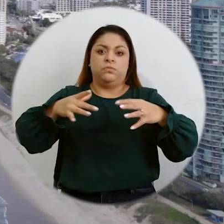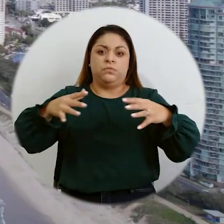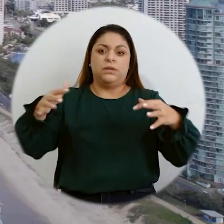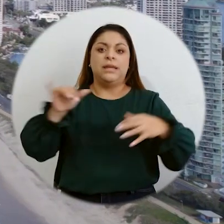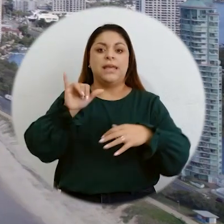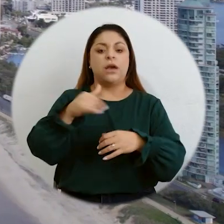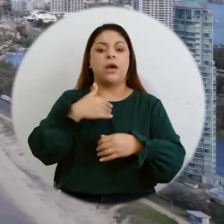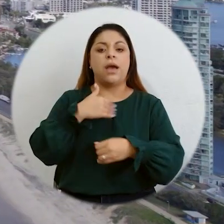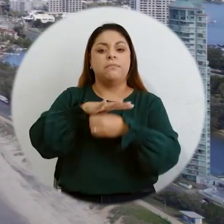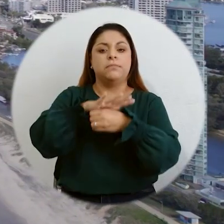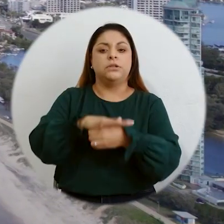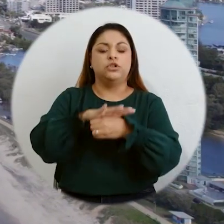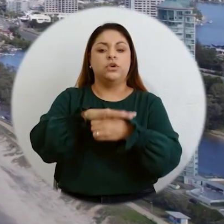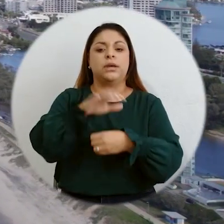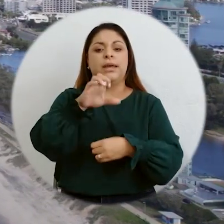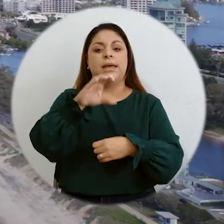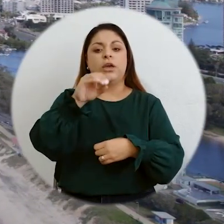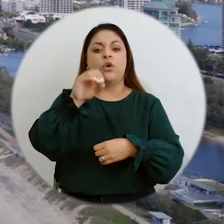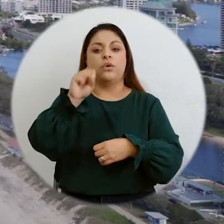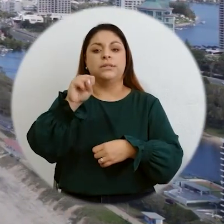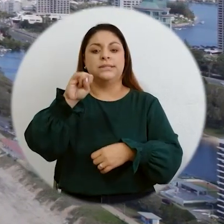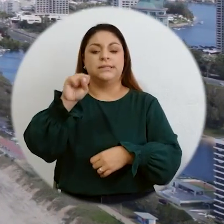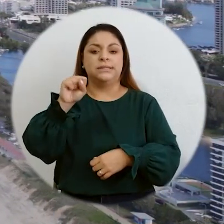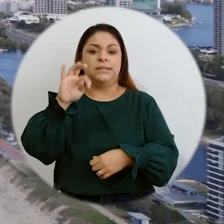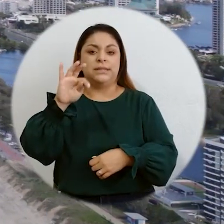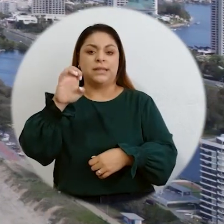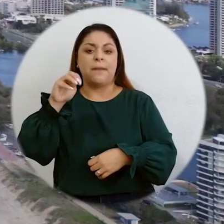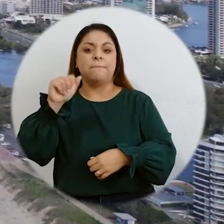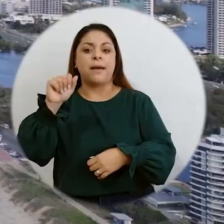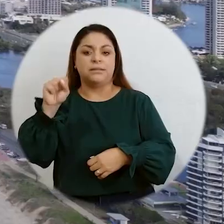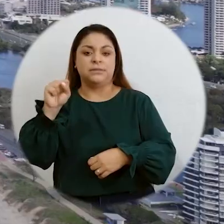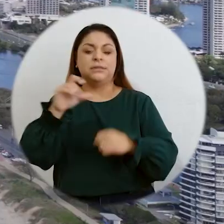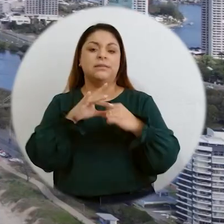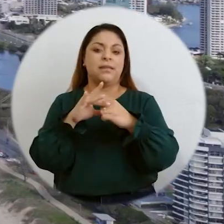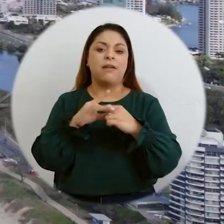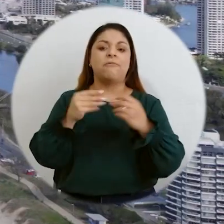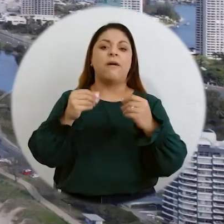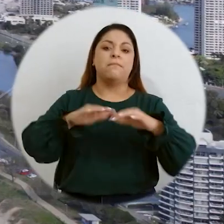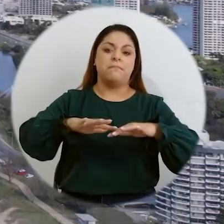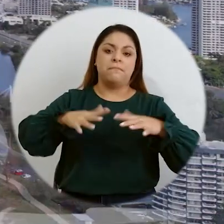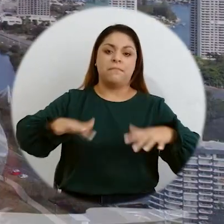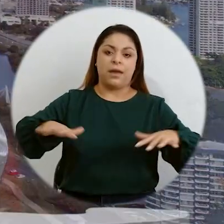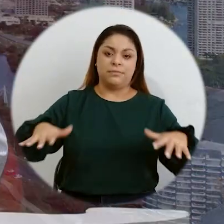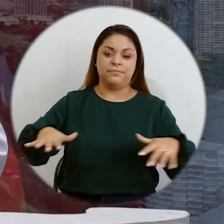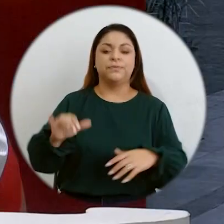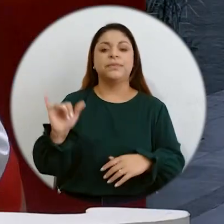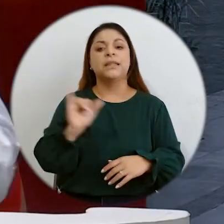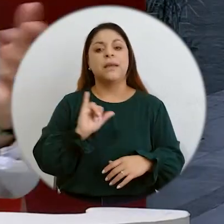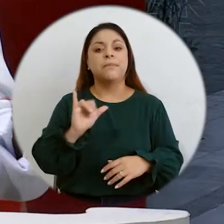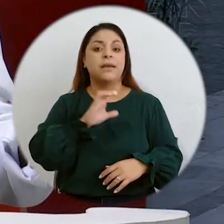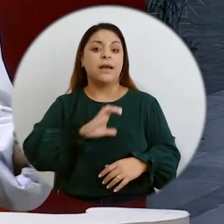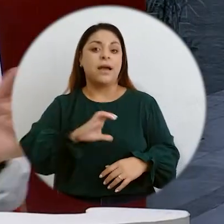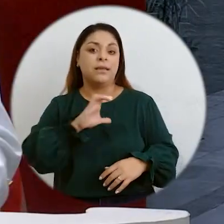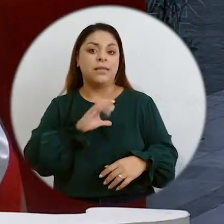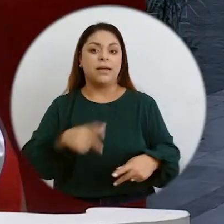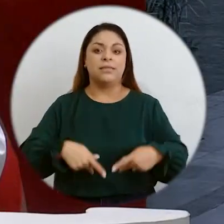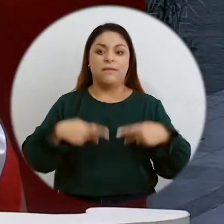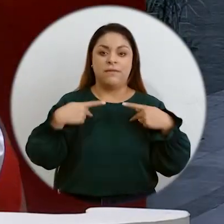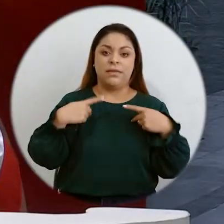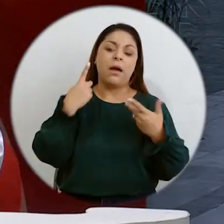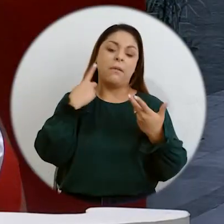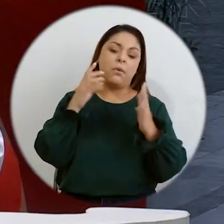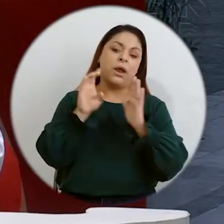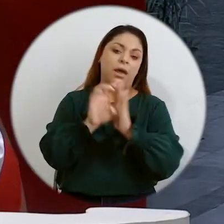genera presión en los ecosistemas, en tierra, en mar. En términos de la calidad de vida,